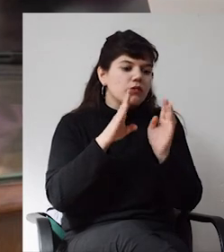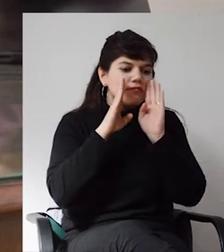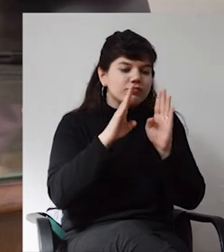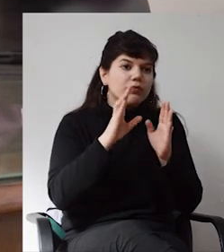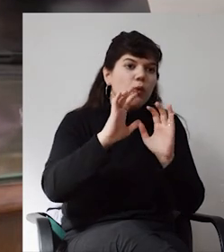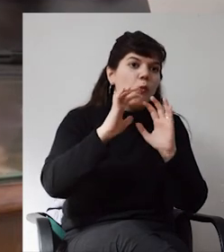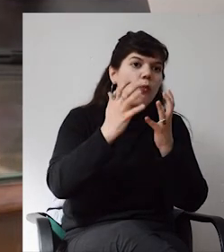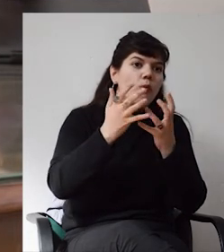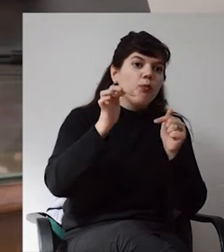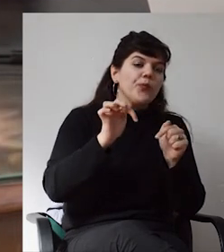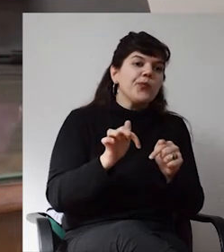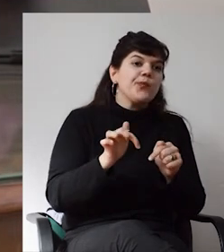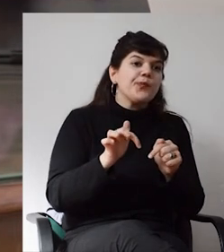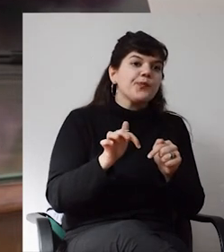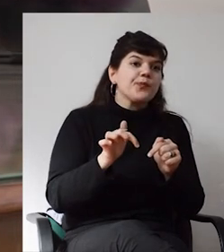presentan en este mundo tan